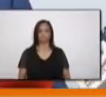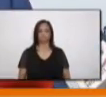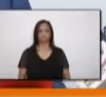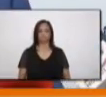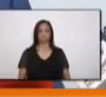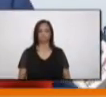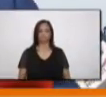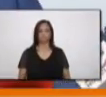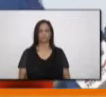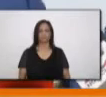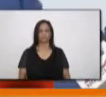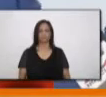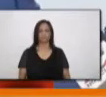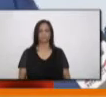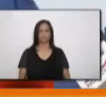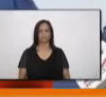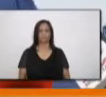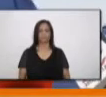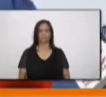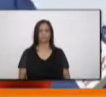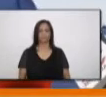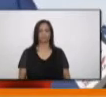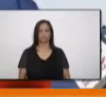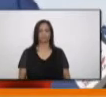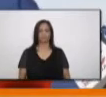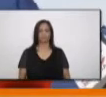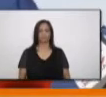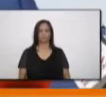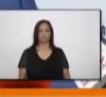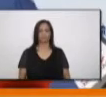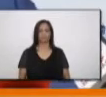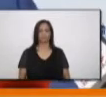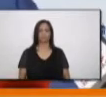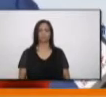educación lo tenía totalmente